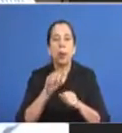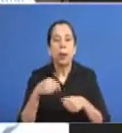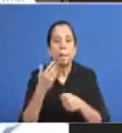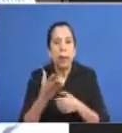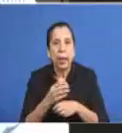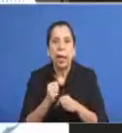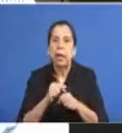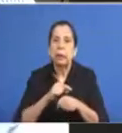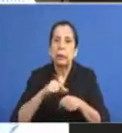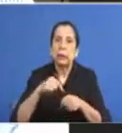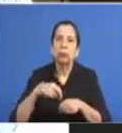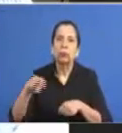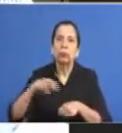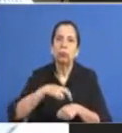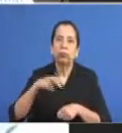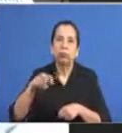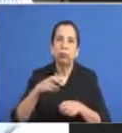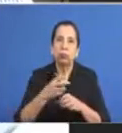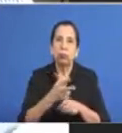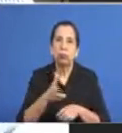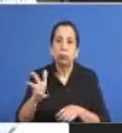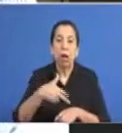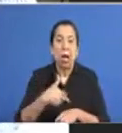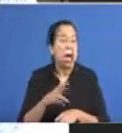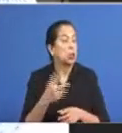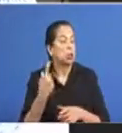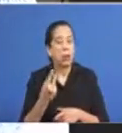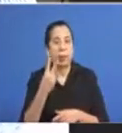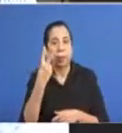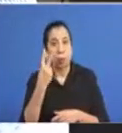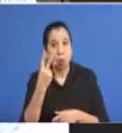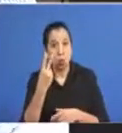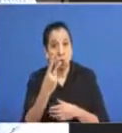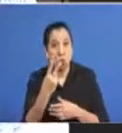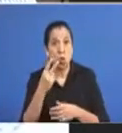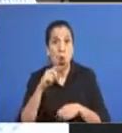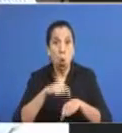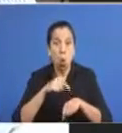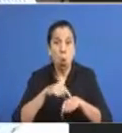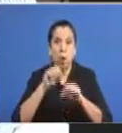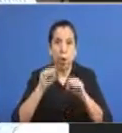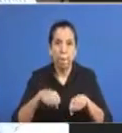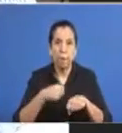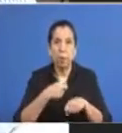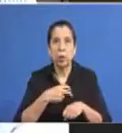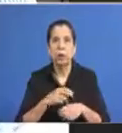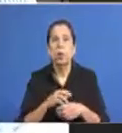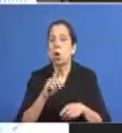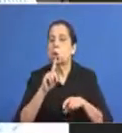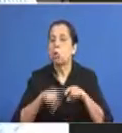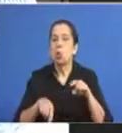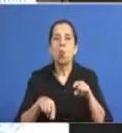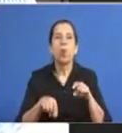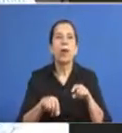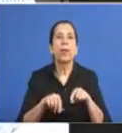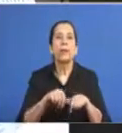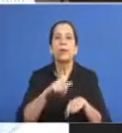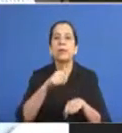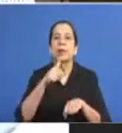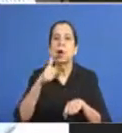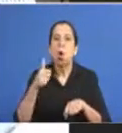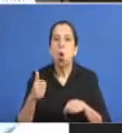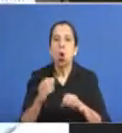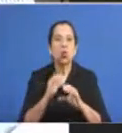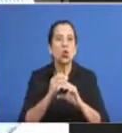movilizar antes y después. Esas dos horas nada más puede salir. Entonces no puede haber ningún transporte alternativo porque ese señor que